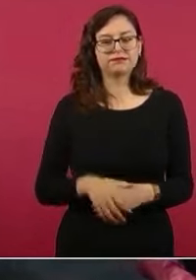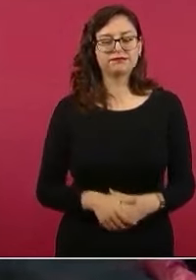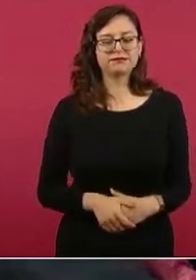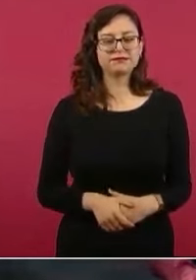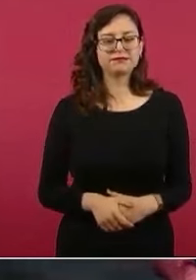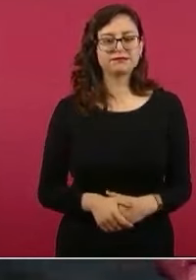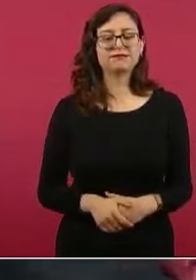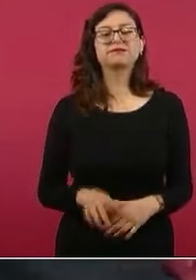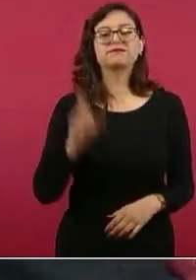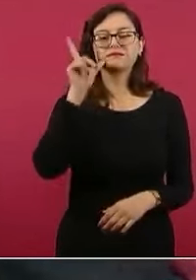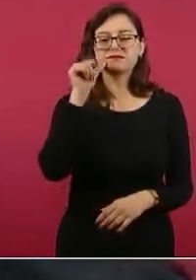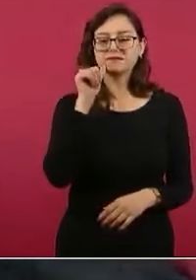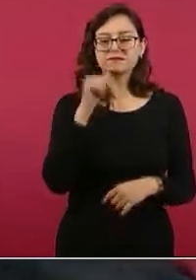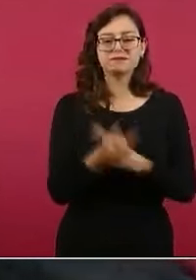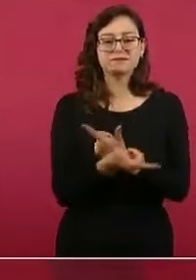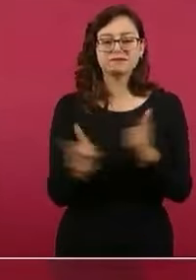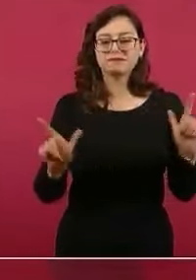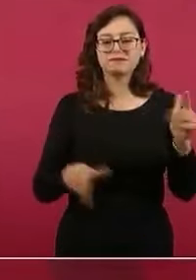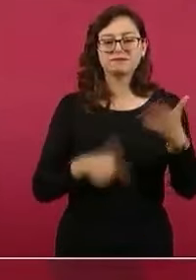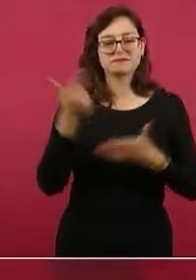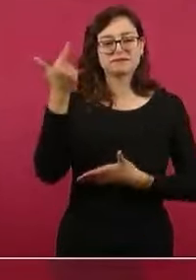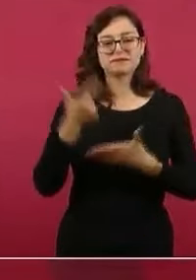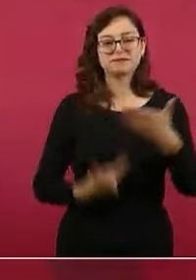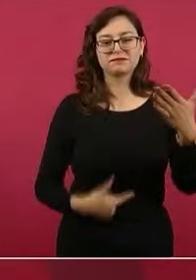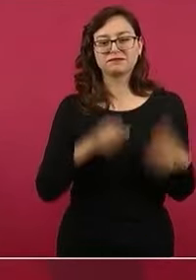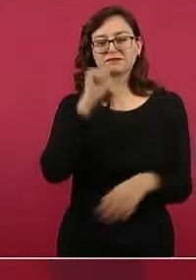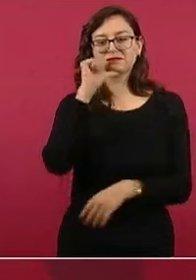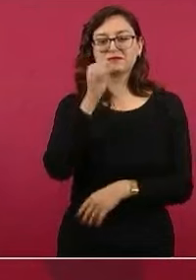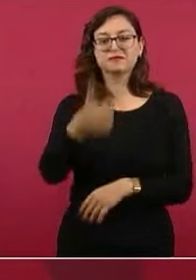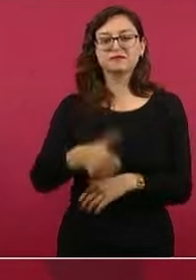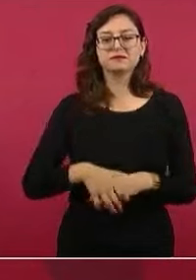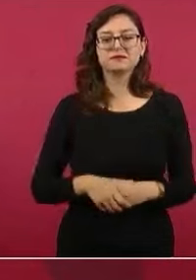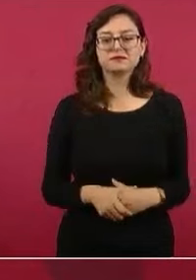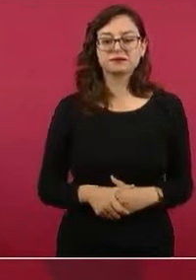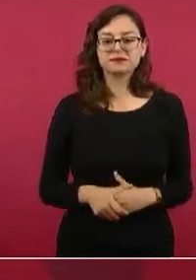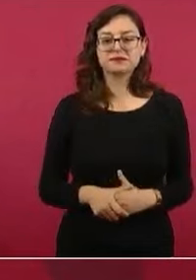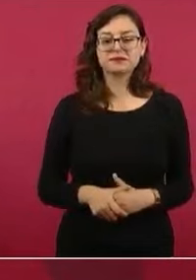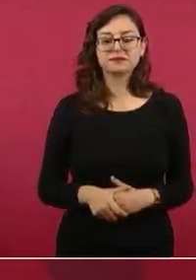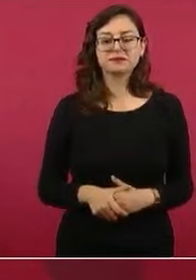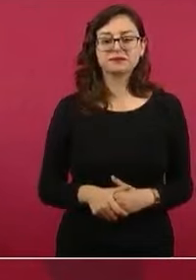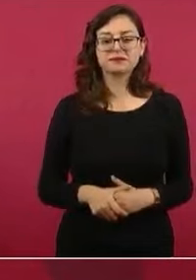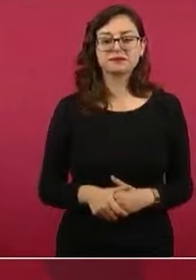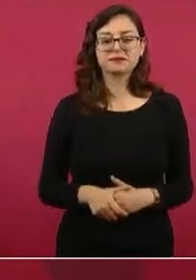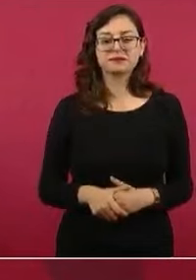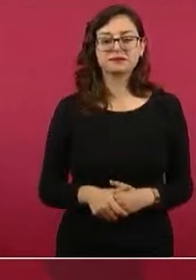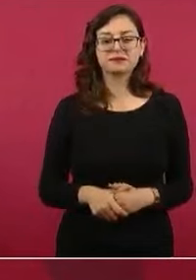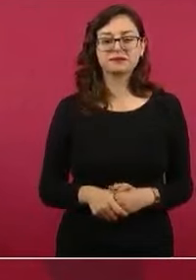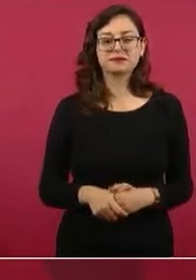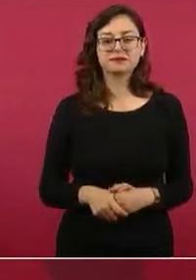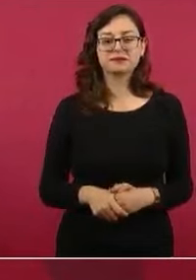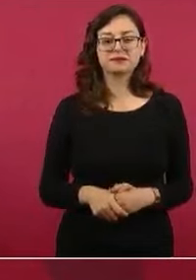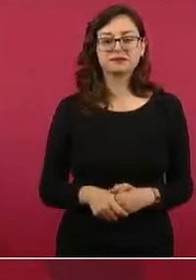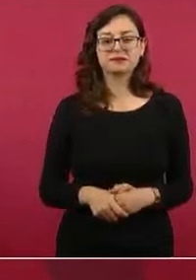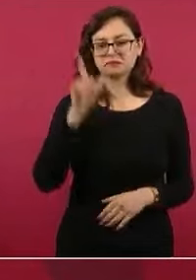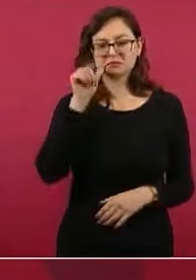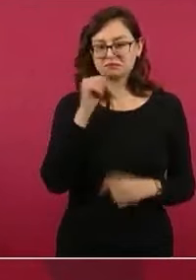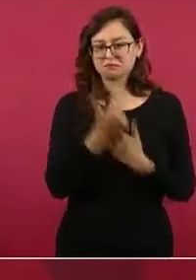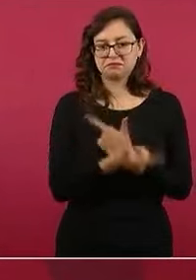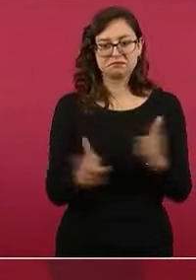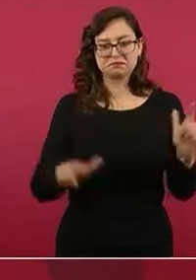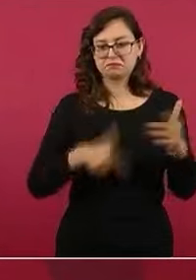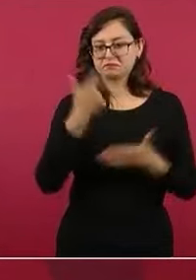sin lista mañana. Sin lista. Y sin lista, y vamos también